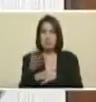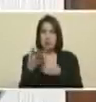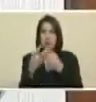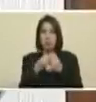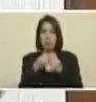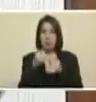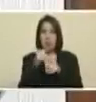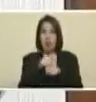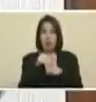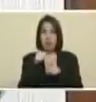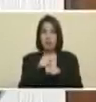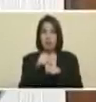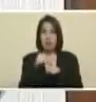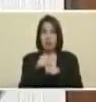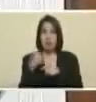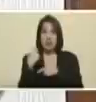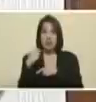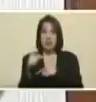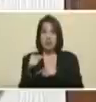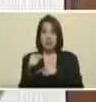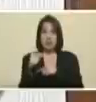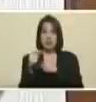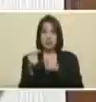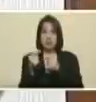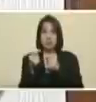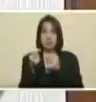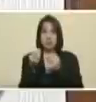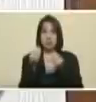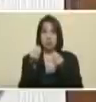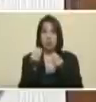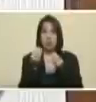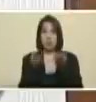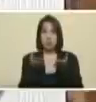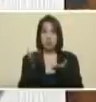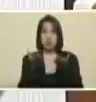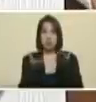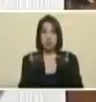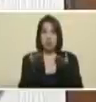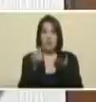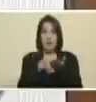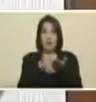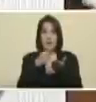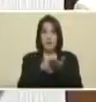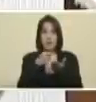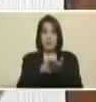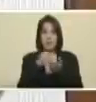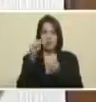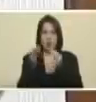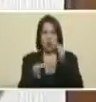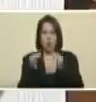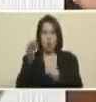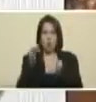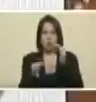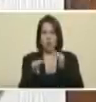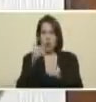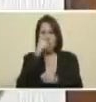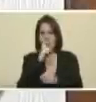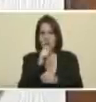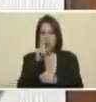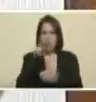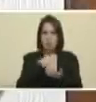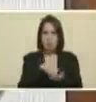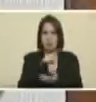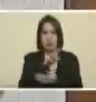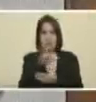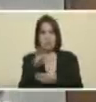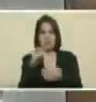por estabilizar el mercado, por defender el derecho a un precio justo, que nos ha tocado dar en el año 2015-16,